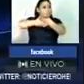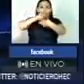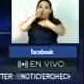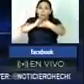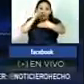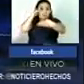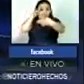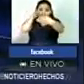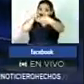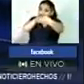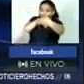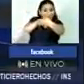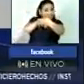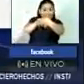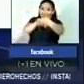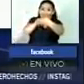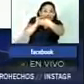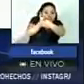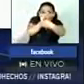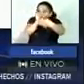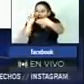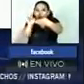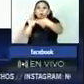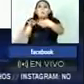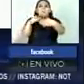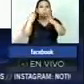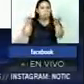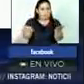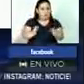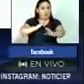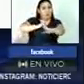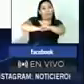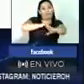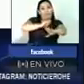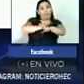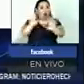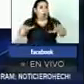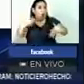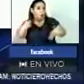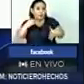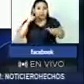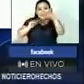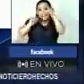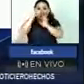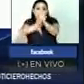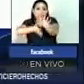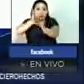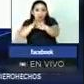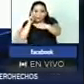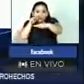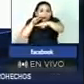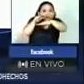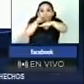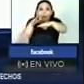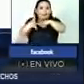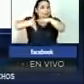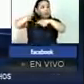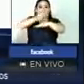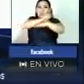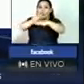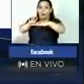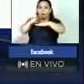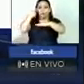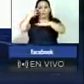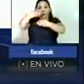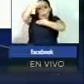podrá ver hacia afuera de la celda. Esto evitará que puedan comunicarse con señas hacia el pasillo. Estarán adentro,